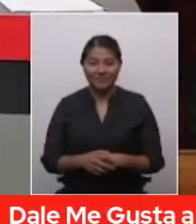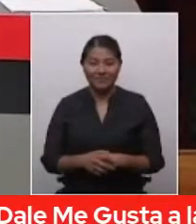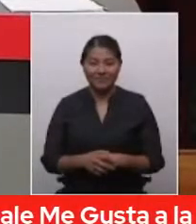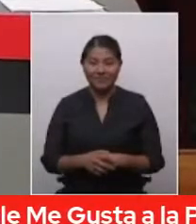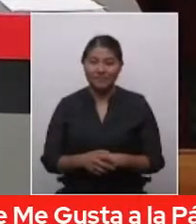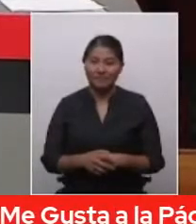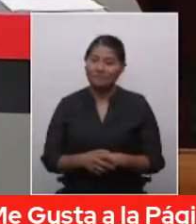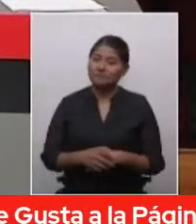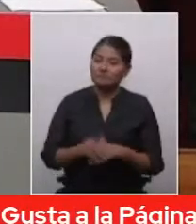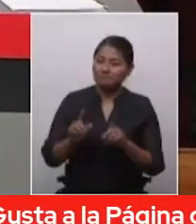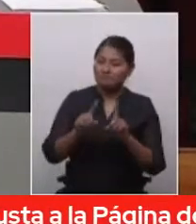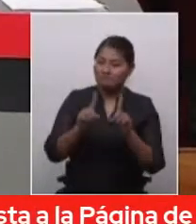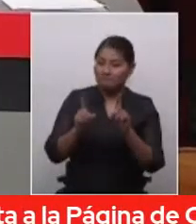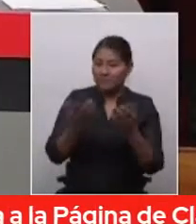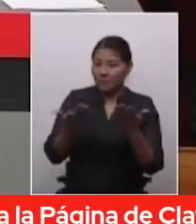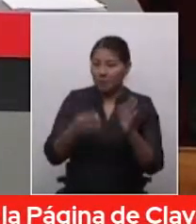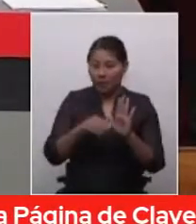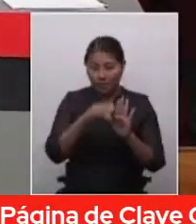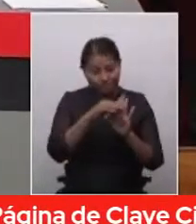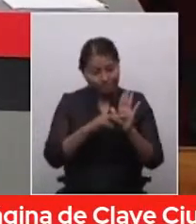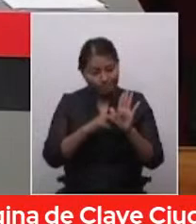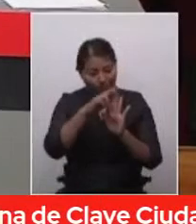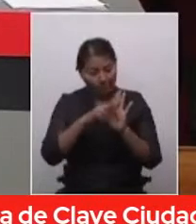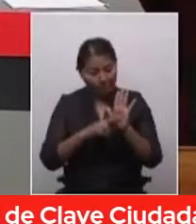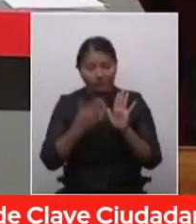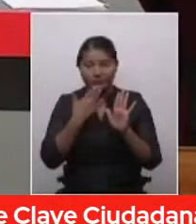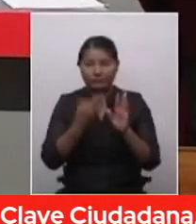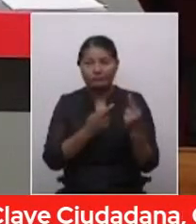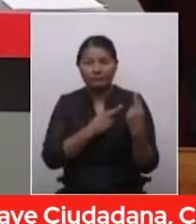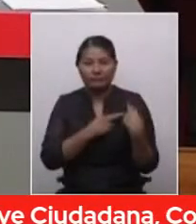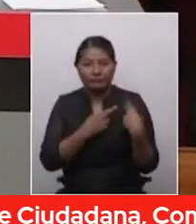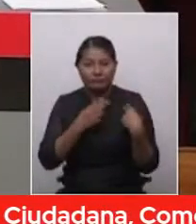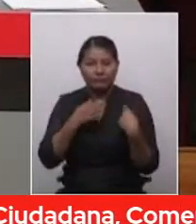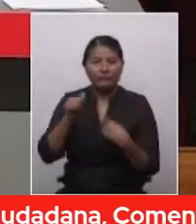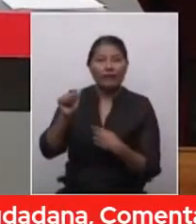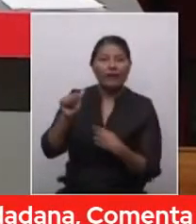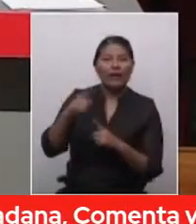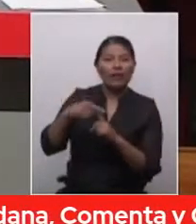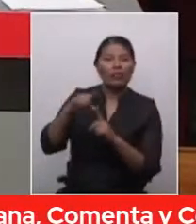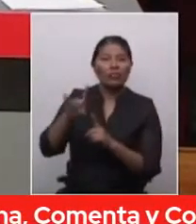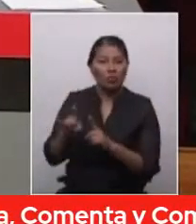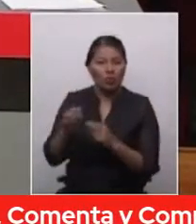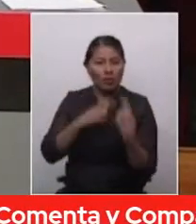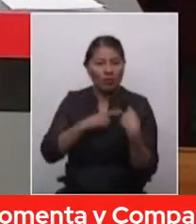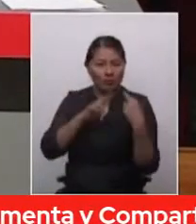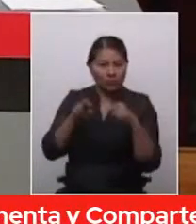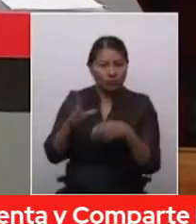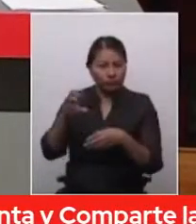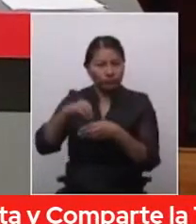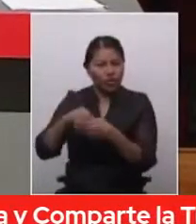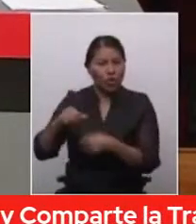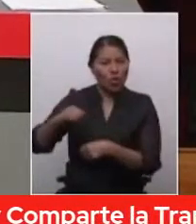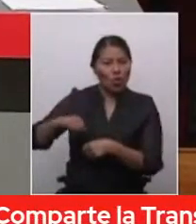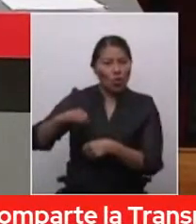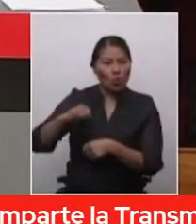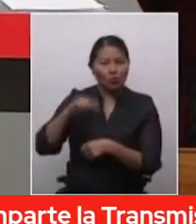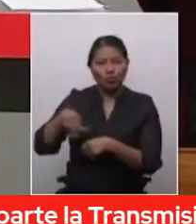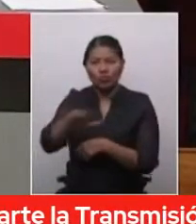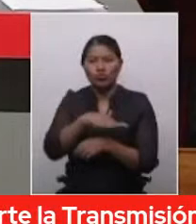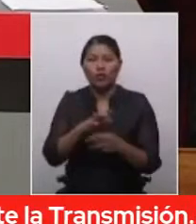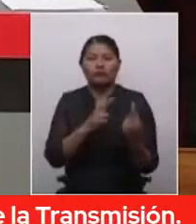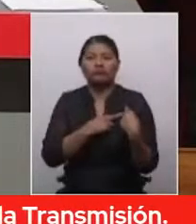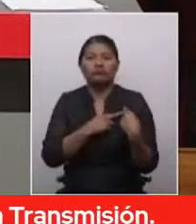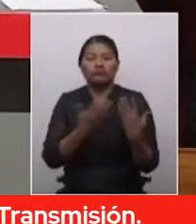¿Cuál es el rol que tendría la ATU en el gobierno municipal de cualquiera de